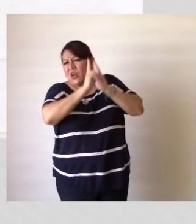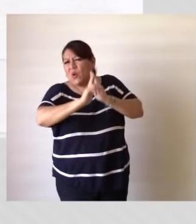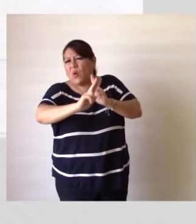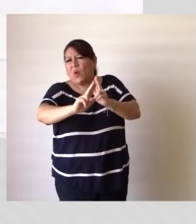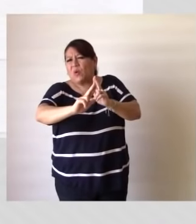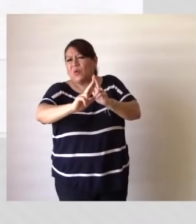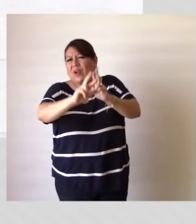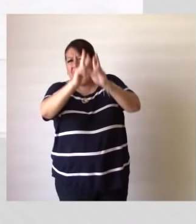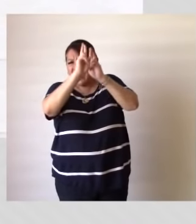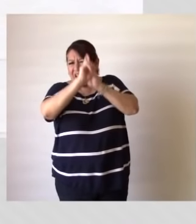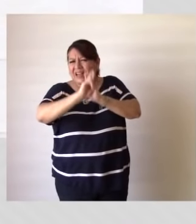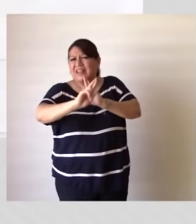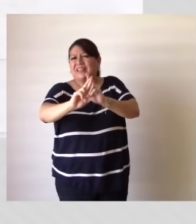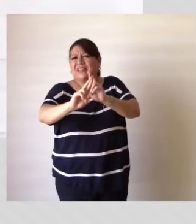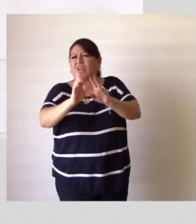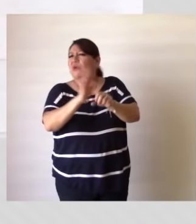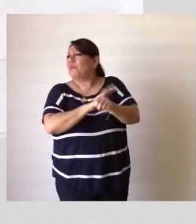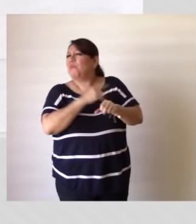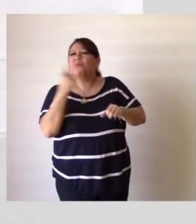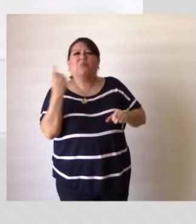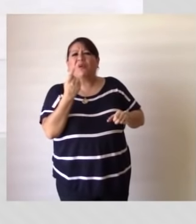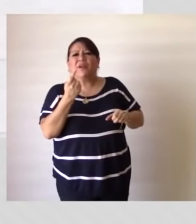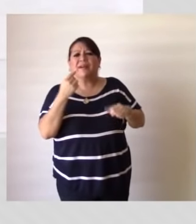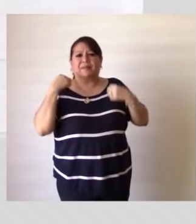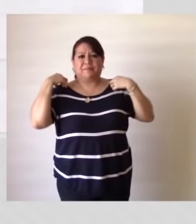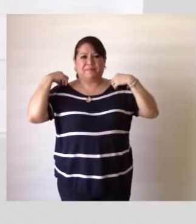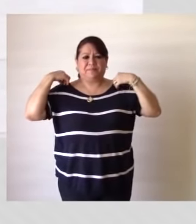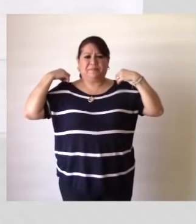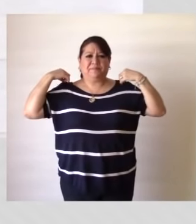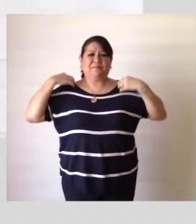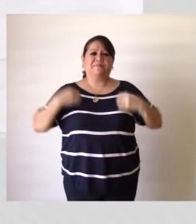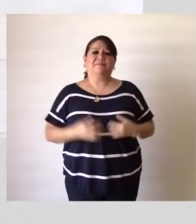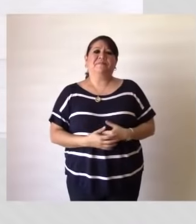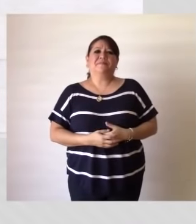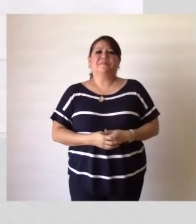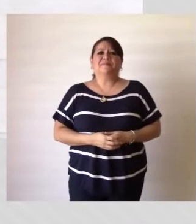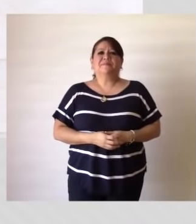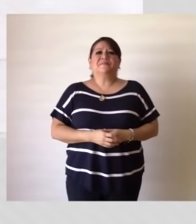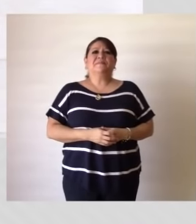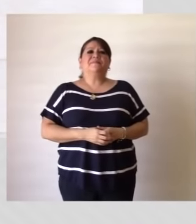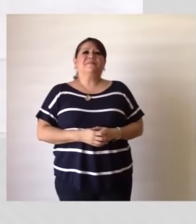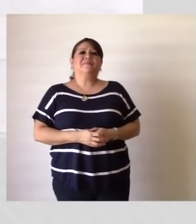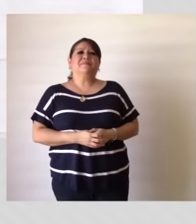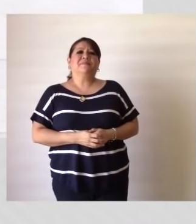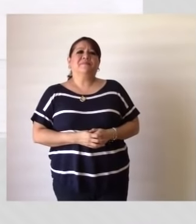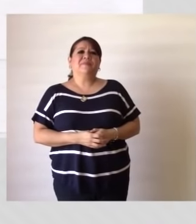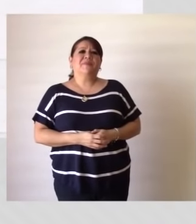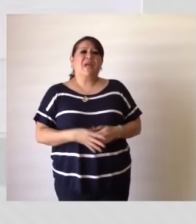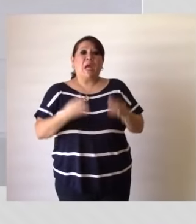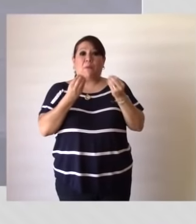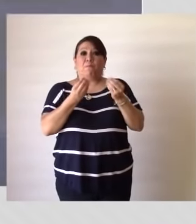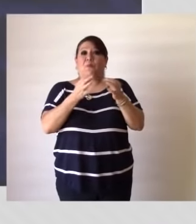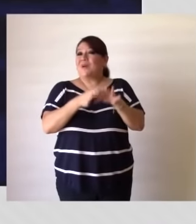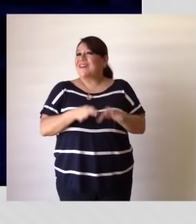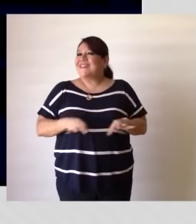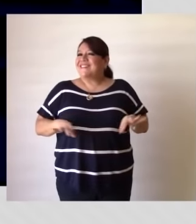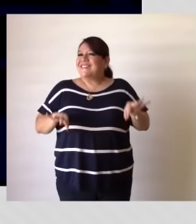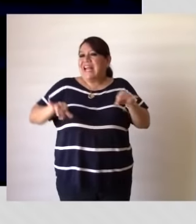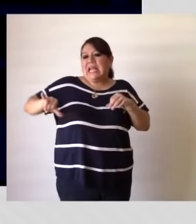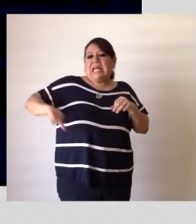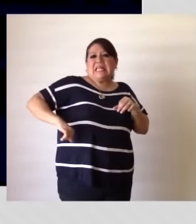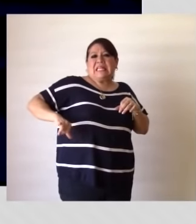del diálogo del pueblo es interesante que dios mismo dice y vosotros decís